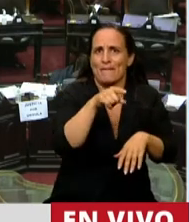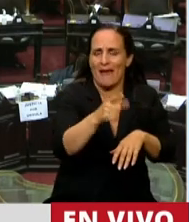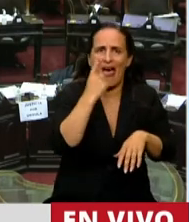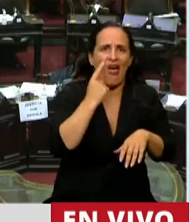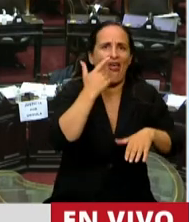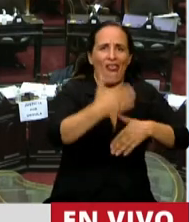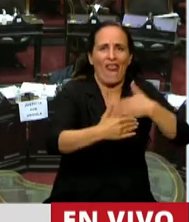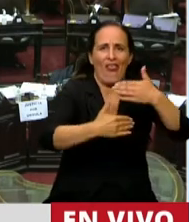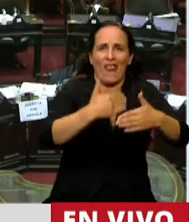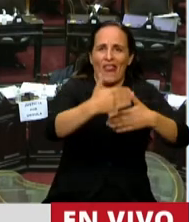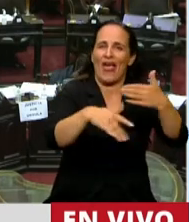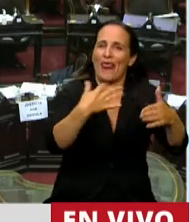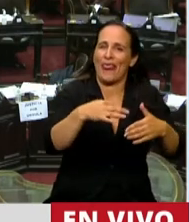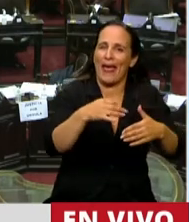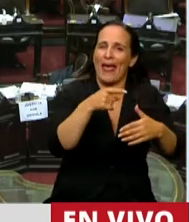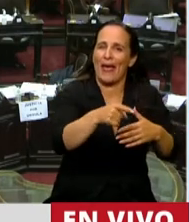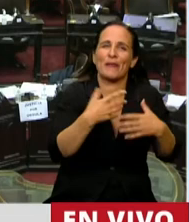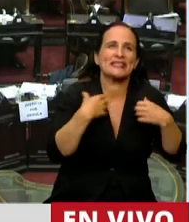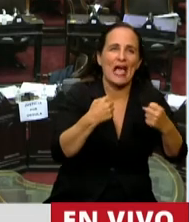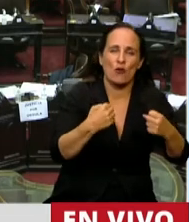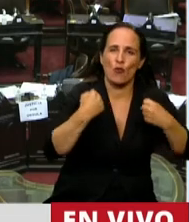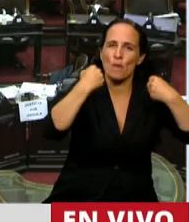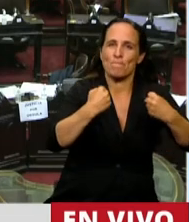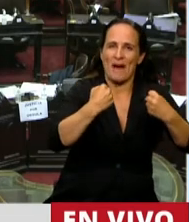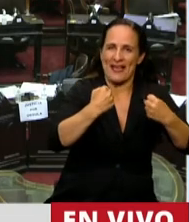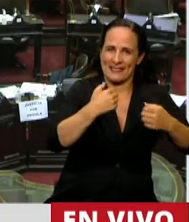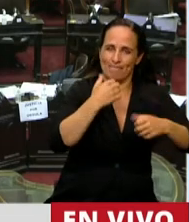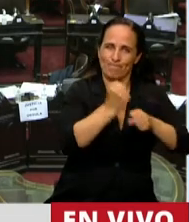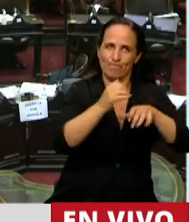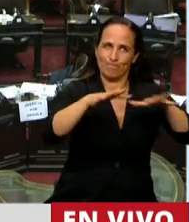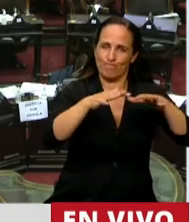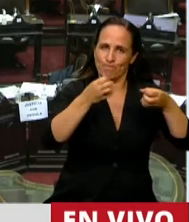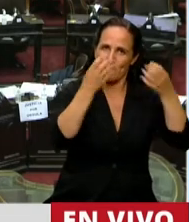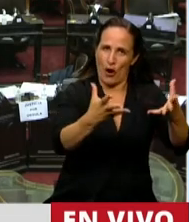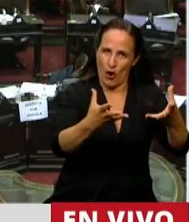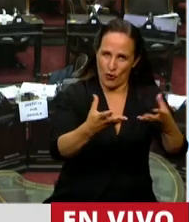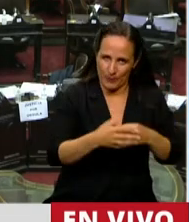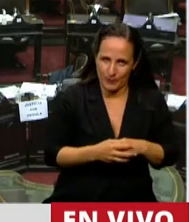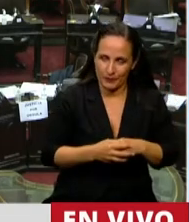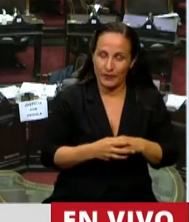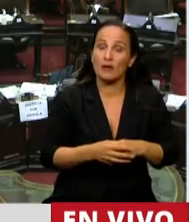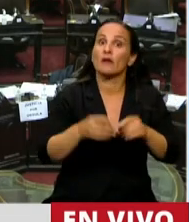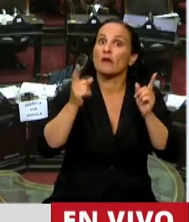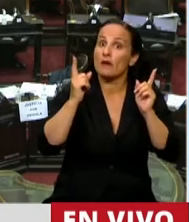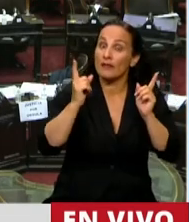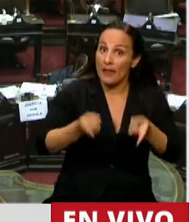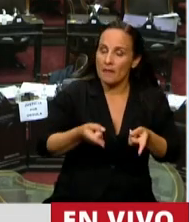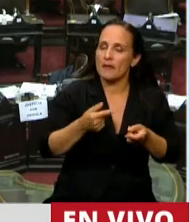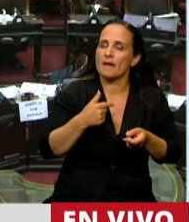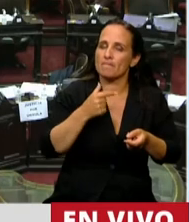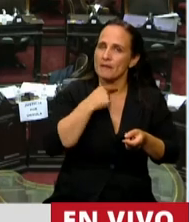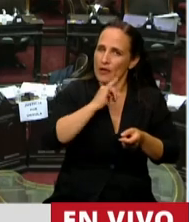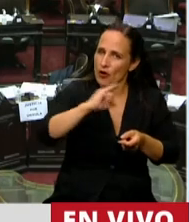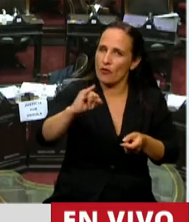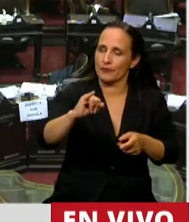seguir fortaleciendo el sistema de salud como lo venimos haciendo. Y no me quiero olvidar tampoco de remarcar que